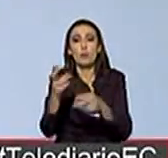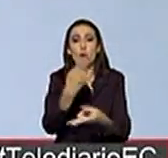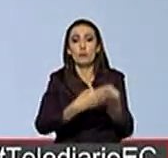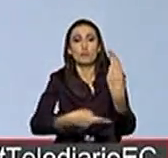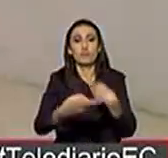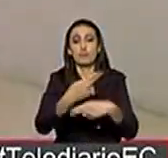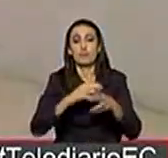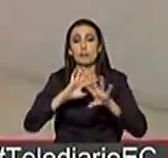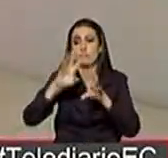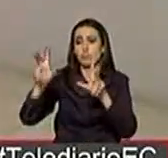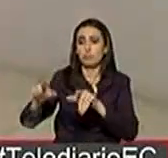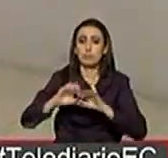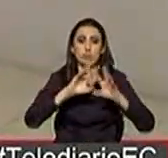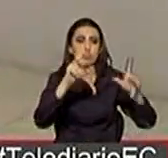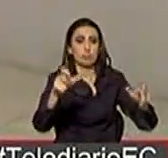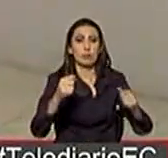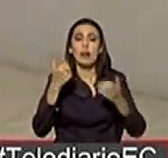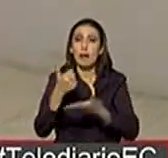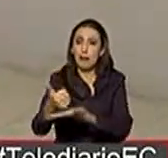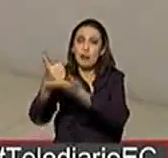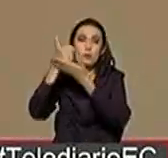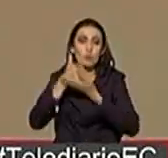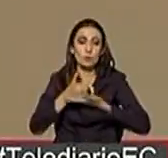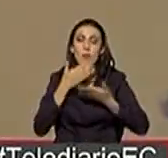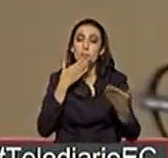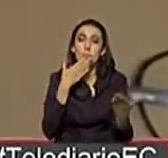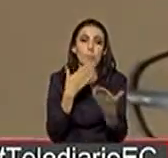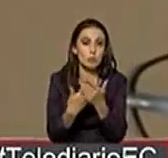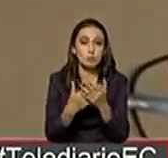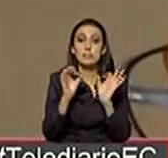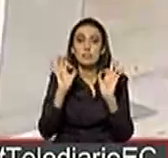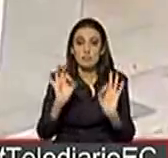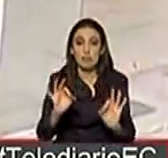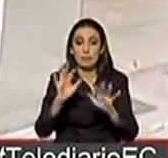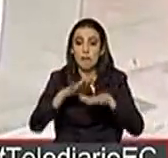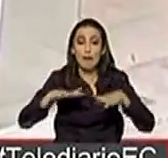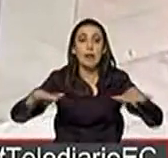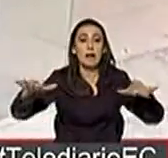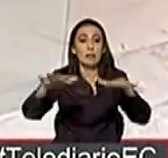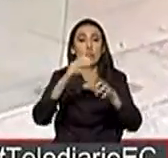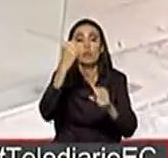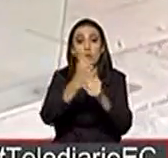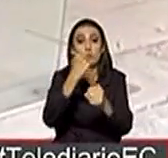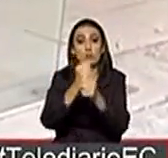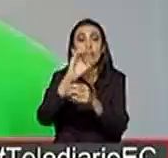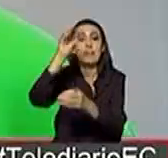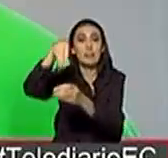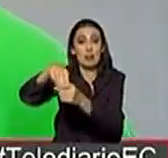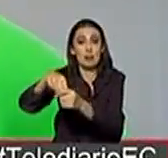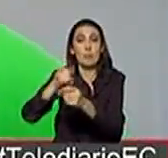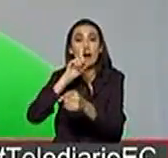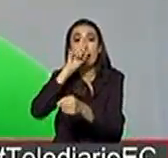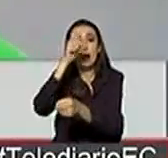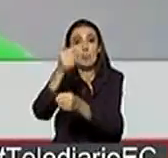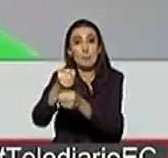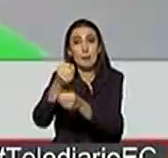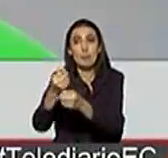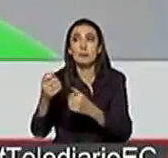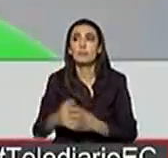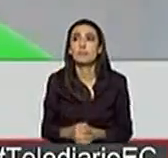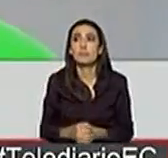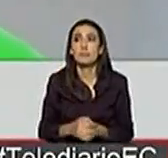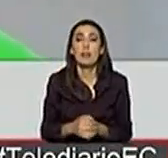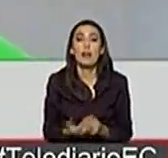los saqueos han destaca que este tipo de ayuda no sólo nos beneficia a ellos sino también a quienes trabajan en sus locales hemos tomado la decisión de